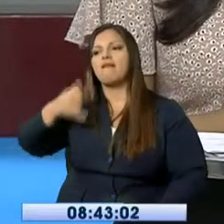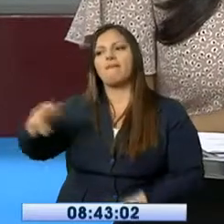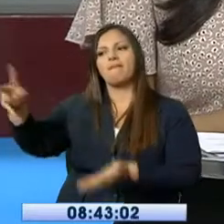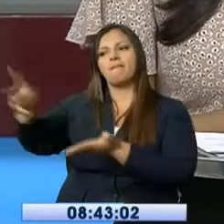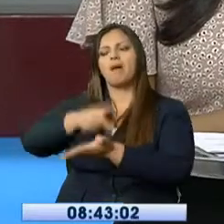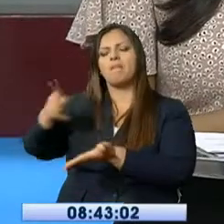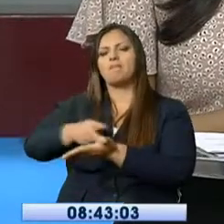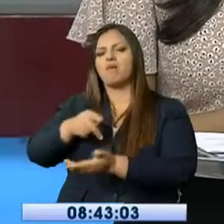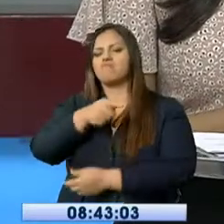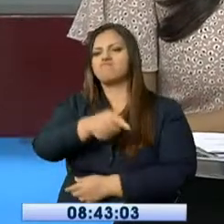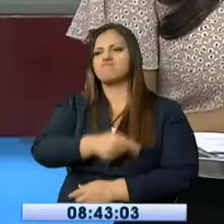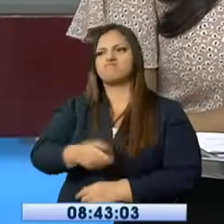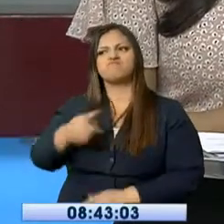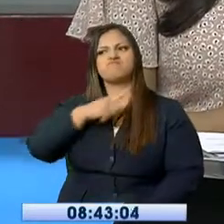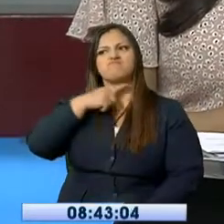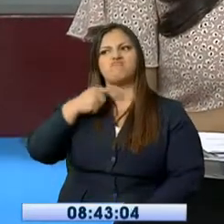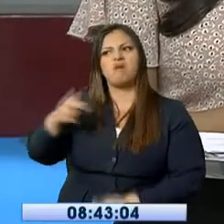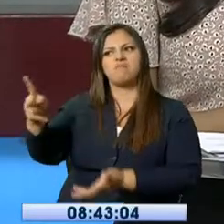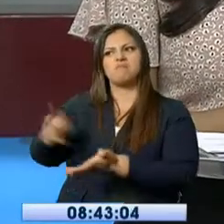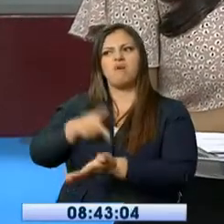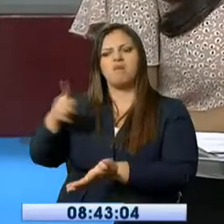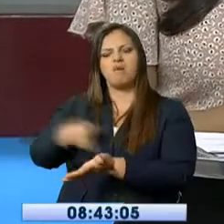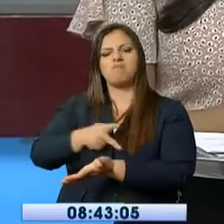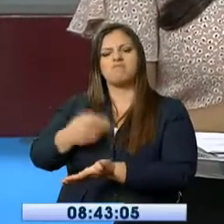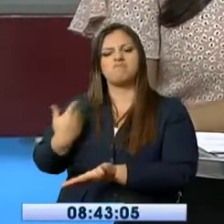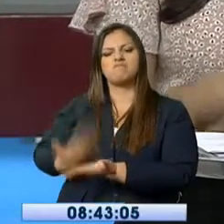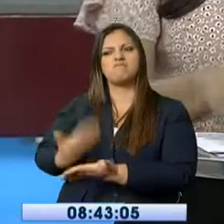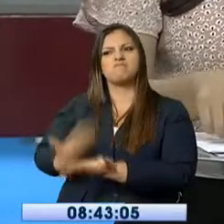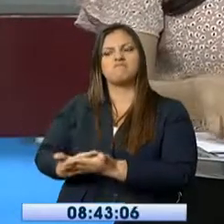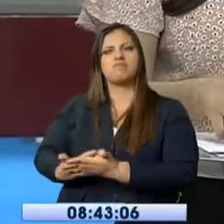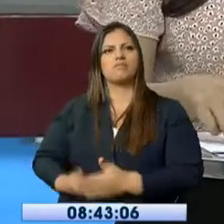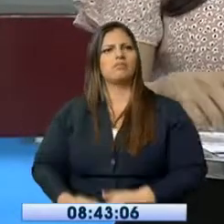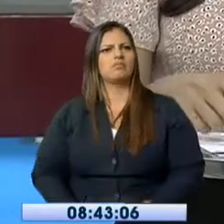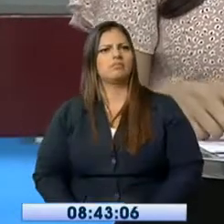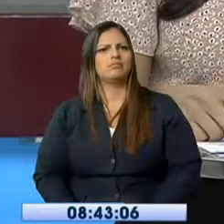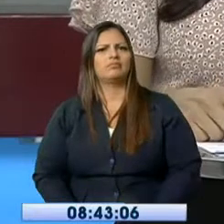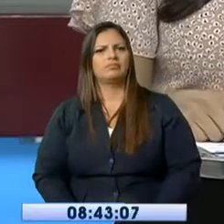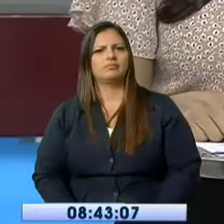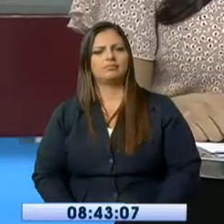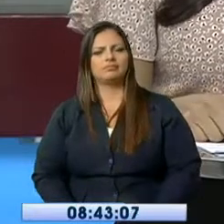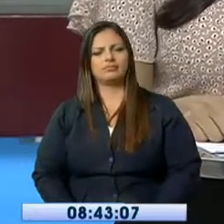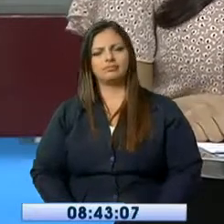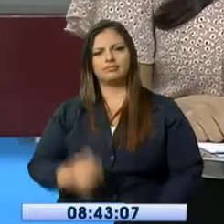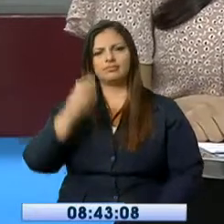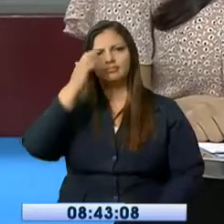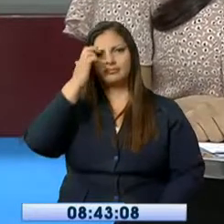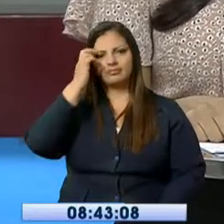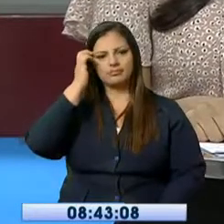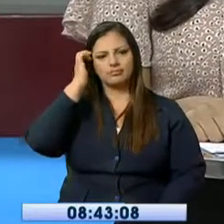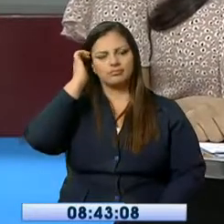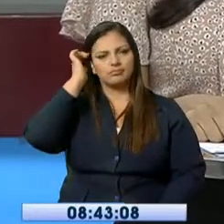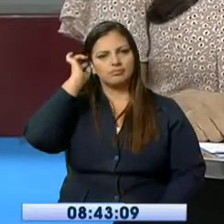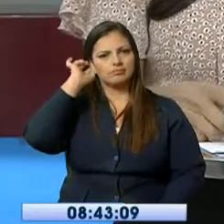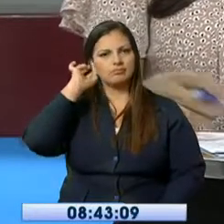de Rehabilitación Social de Guayaquil, número 1, esto es en la expenitenciaría del Litoral. Veamos.